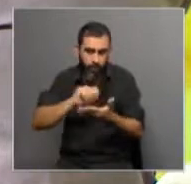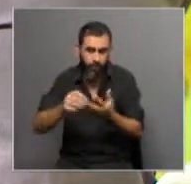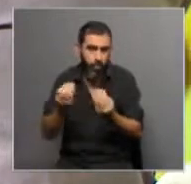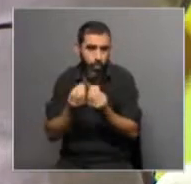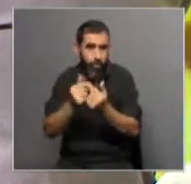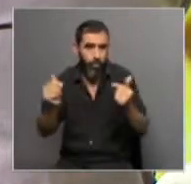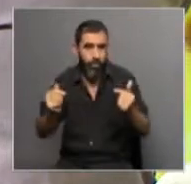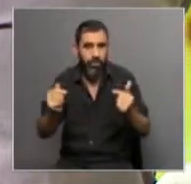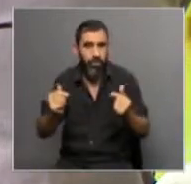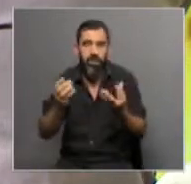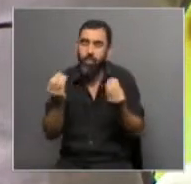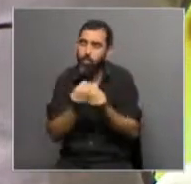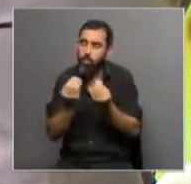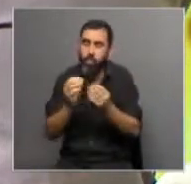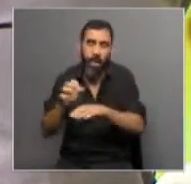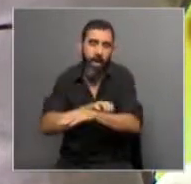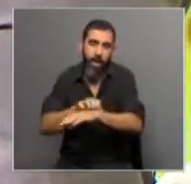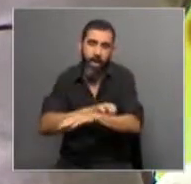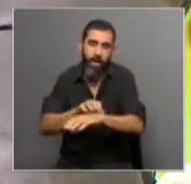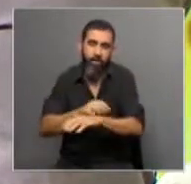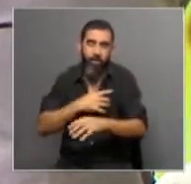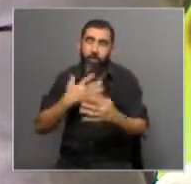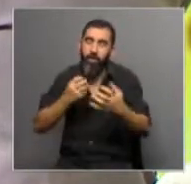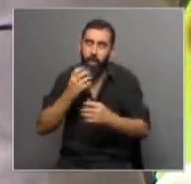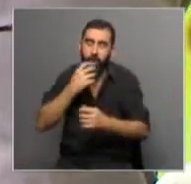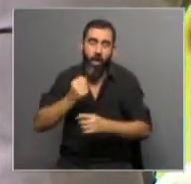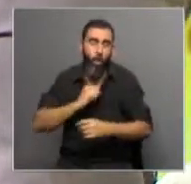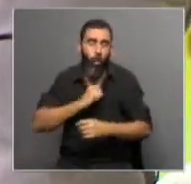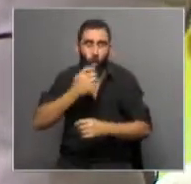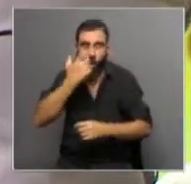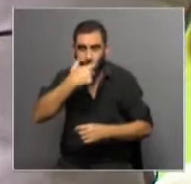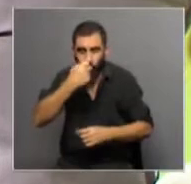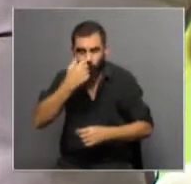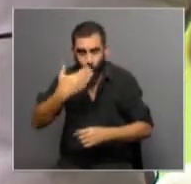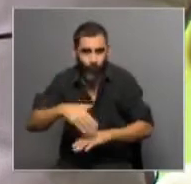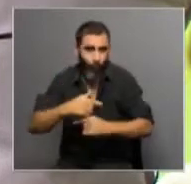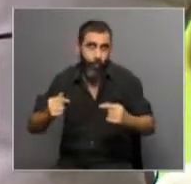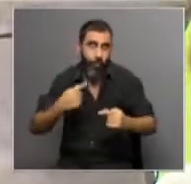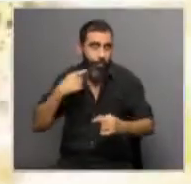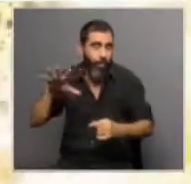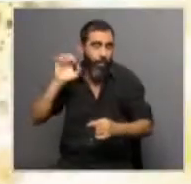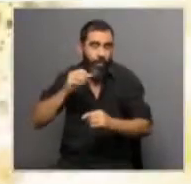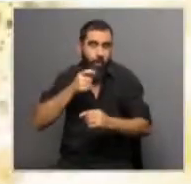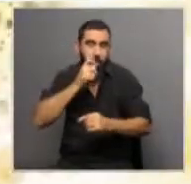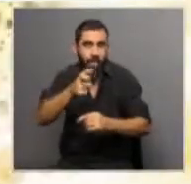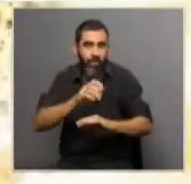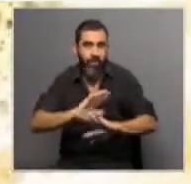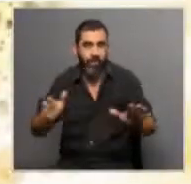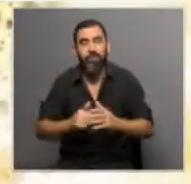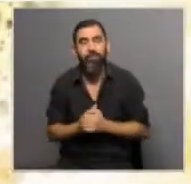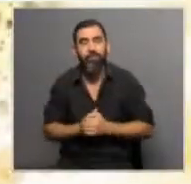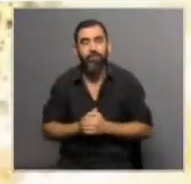anoté justamente eso, un paquete de alergenos. Daba ganas de estornudar ya de solo escuchar el comentario. Sí. Pero